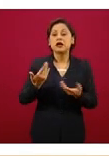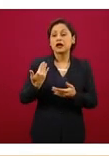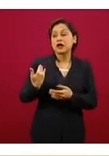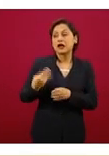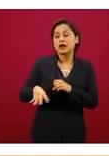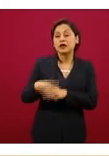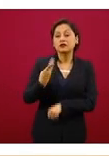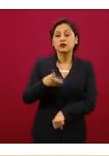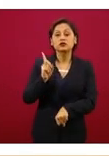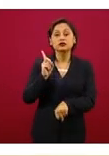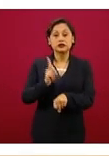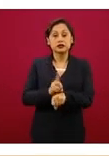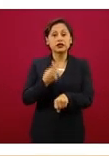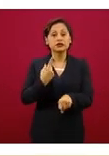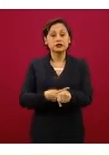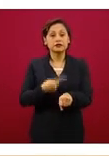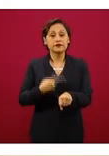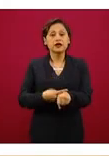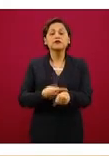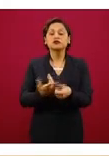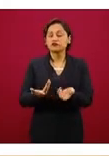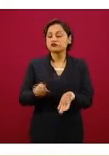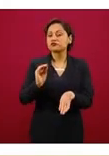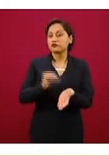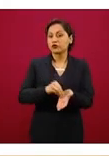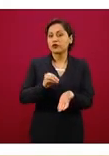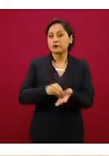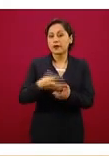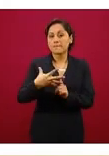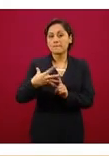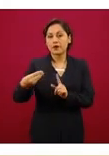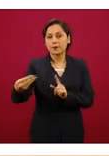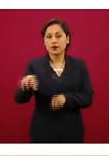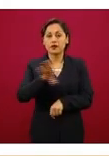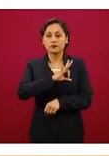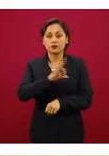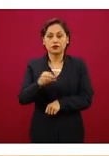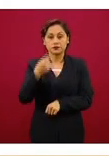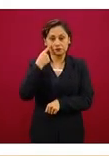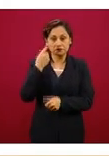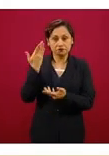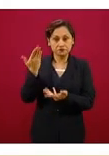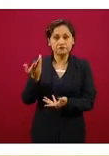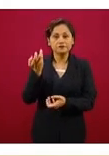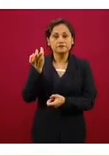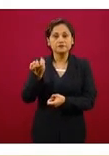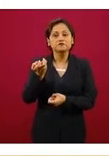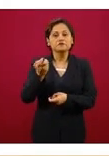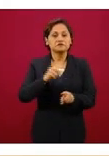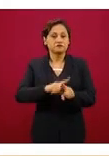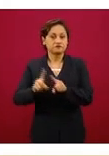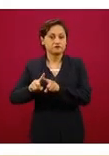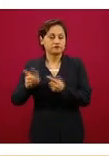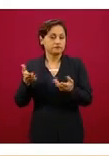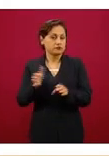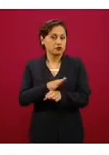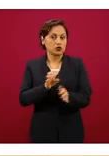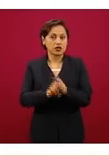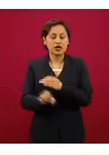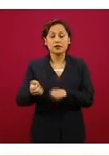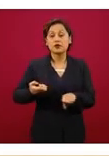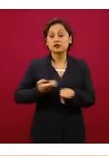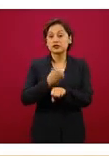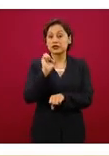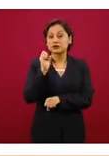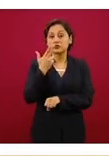días, quienes están todavía en un periodo contagiante, y vemos que aquí hay mayor variabilidad. Por ejemplo, el estado de Chihuahua había